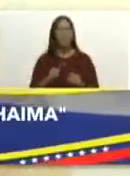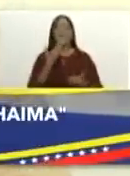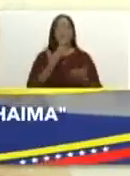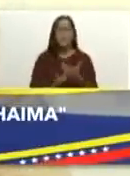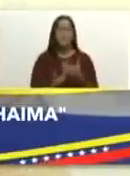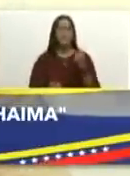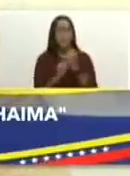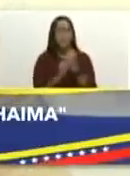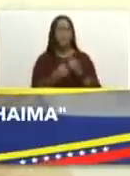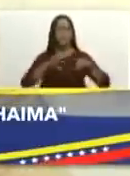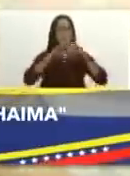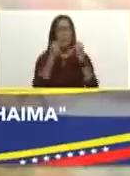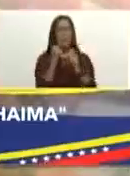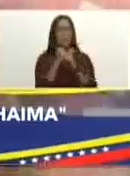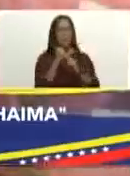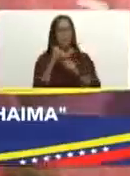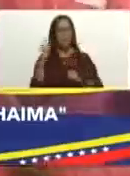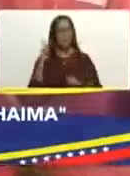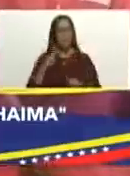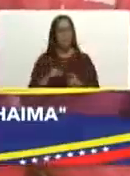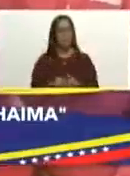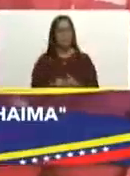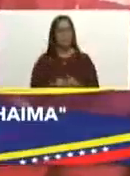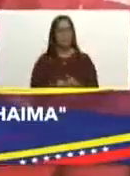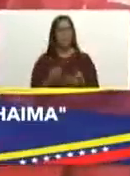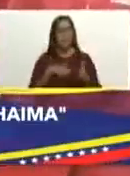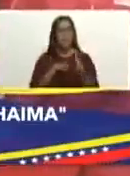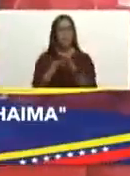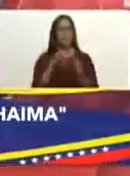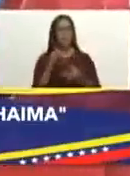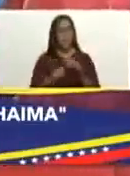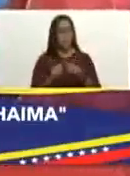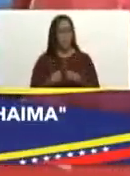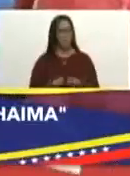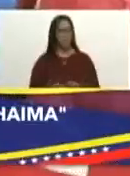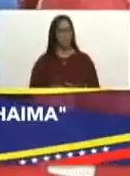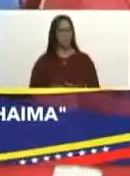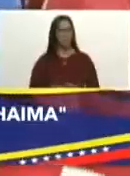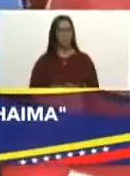apoyo de la clase obrera venezolana a este paso que hemos dado.